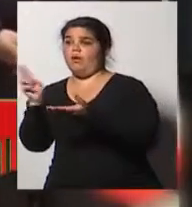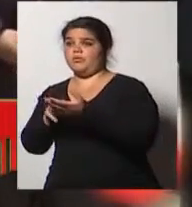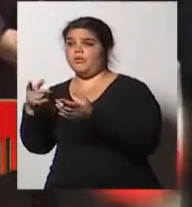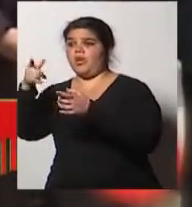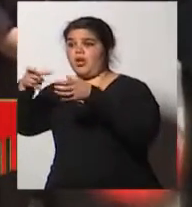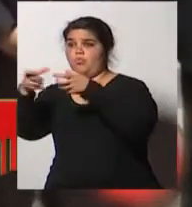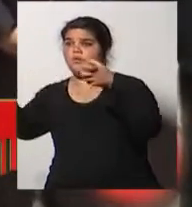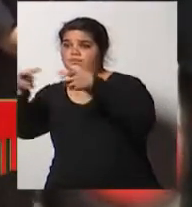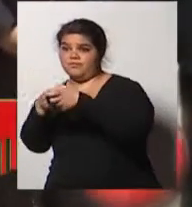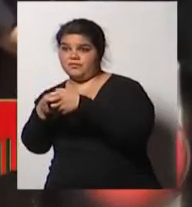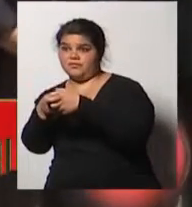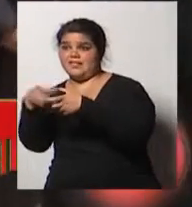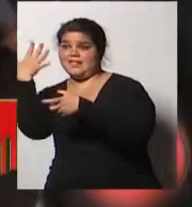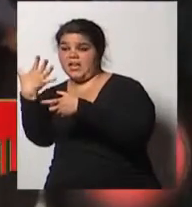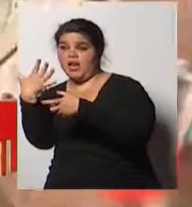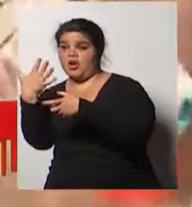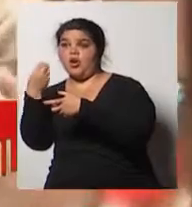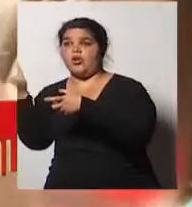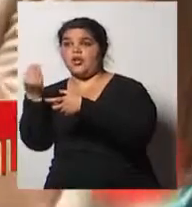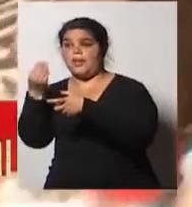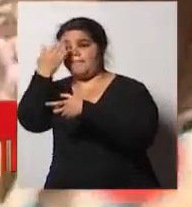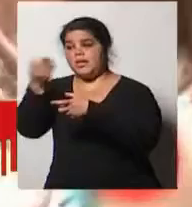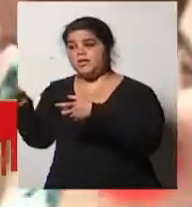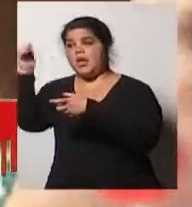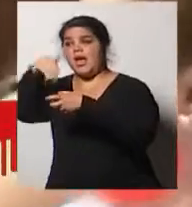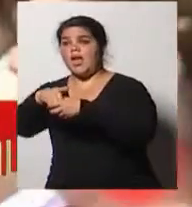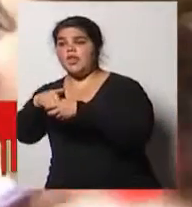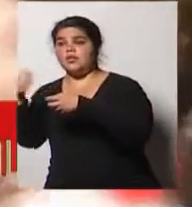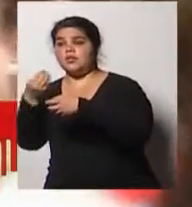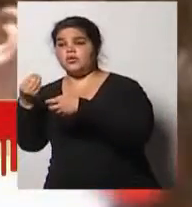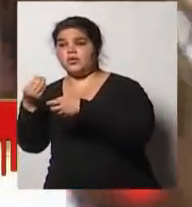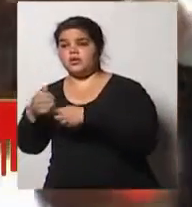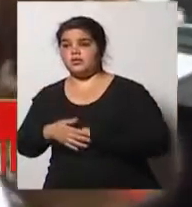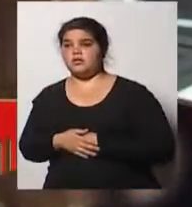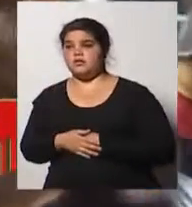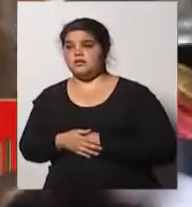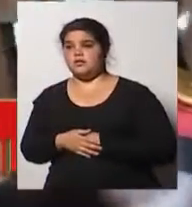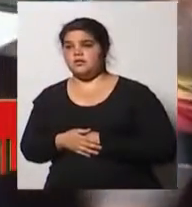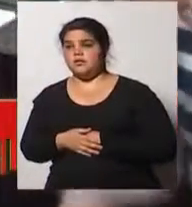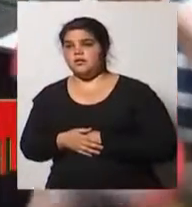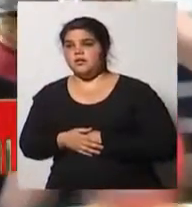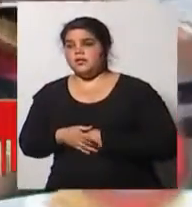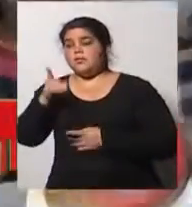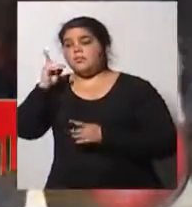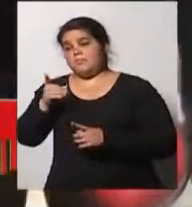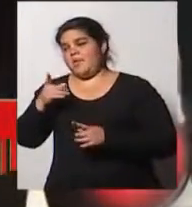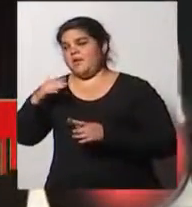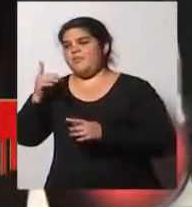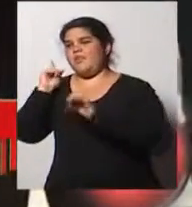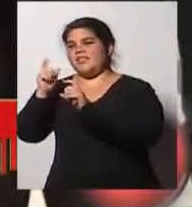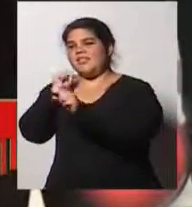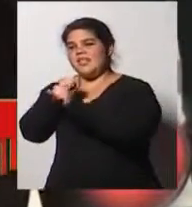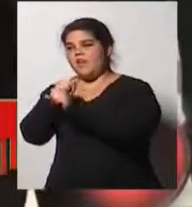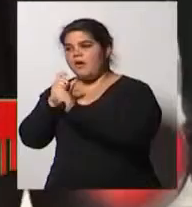5, obviamente los ministros que estaban en funciones por el principio de estabilidad, digamos,